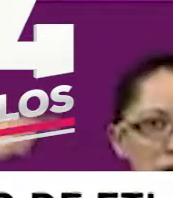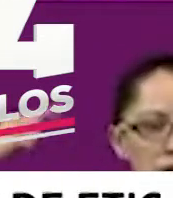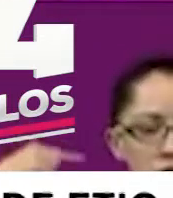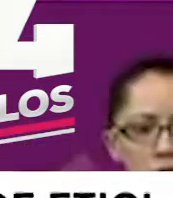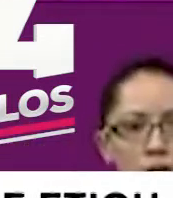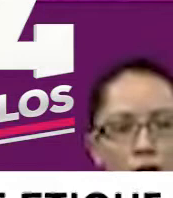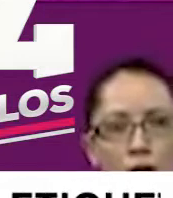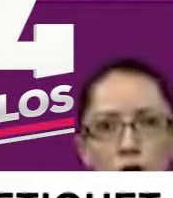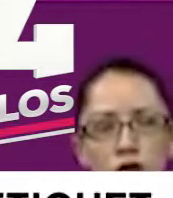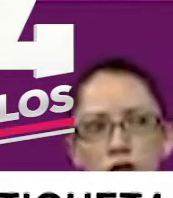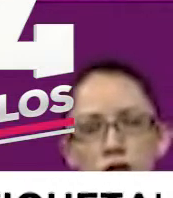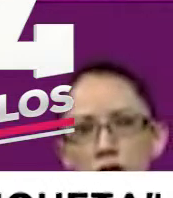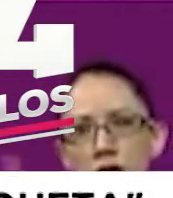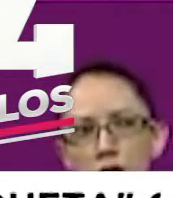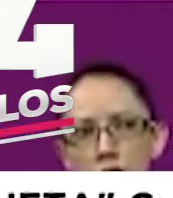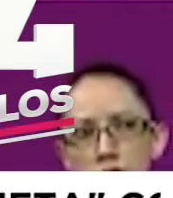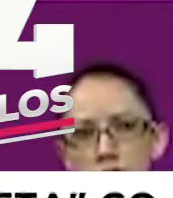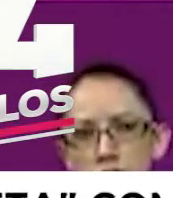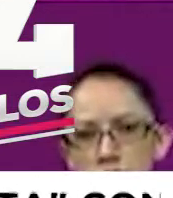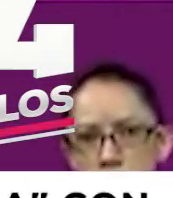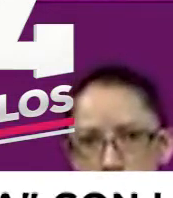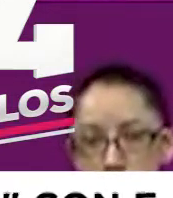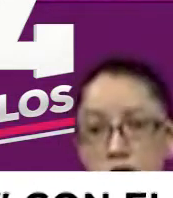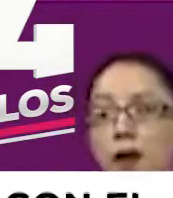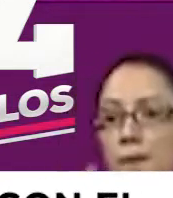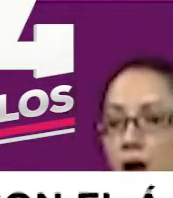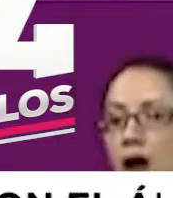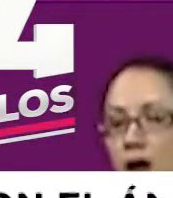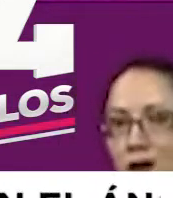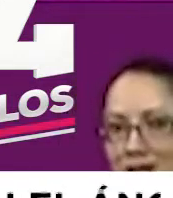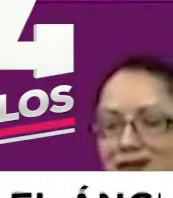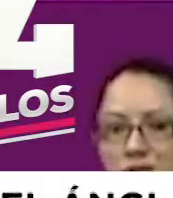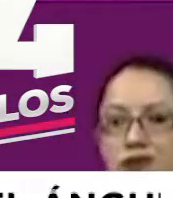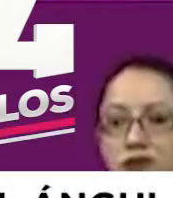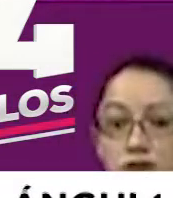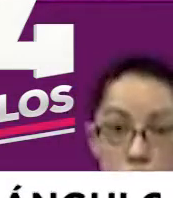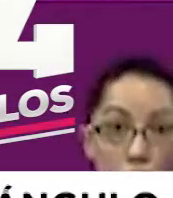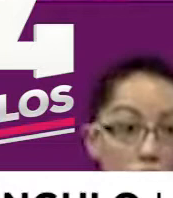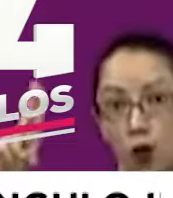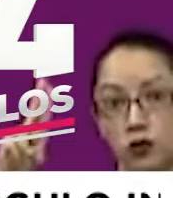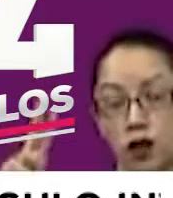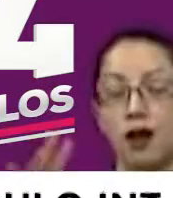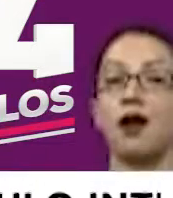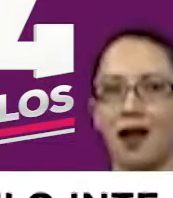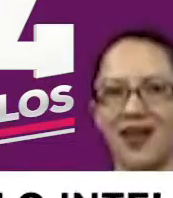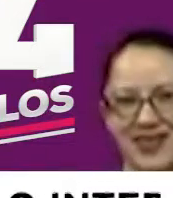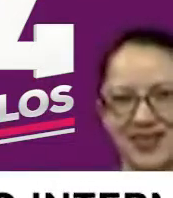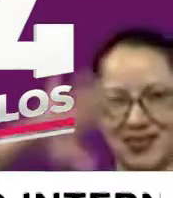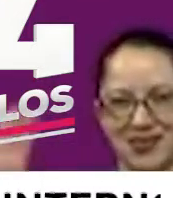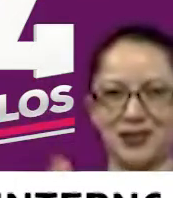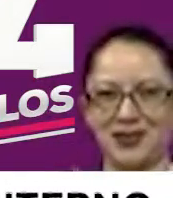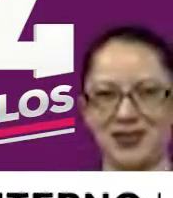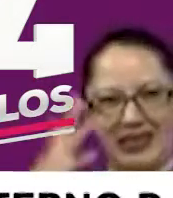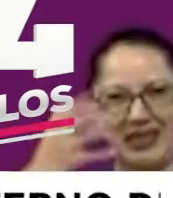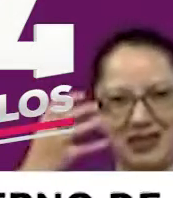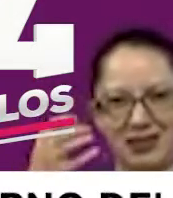Salud, quien dio a conocer las colonias por jurisdicción sanitaria con más casos de contagios de COVID-19. En Cuernavaca, se